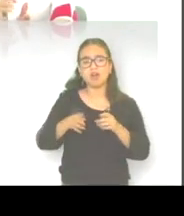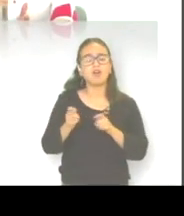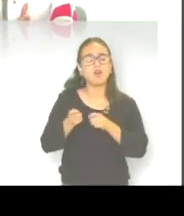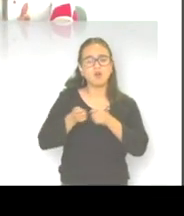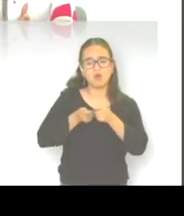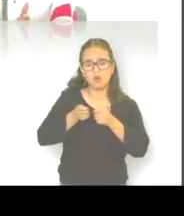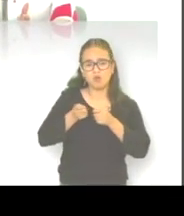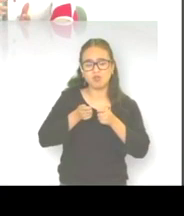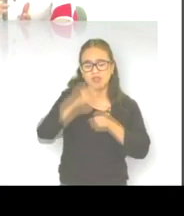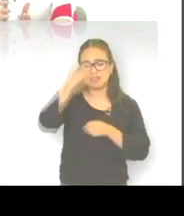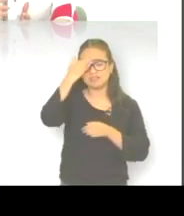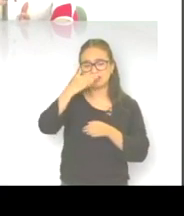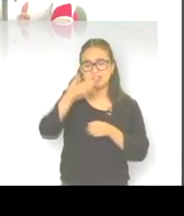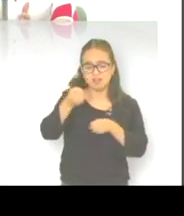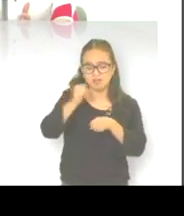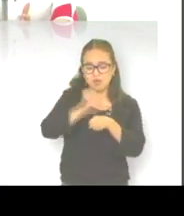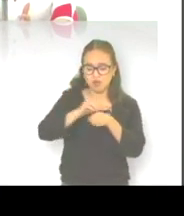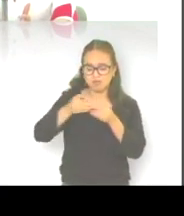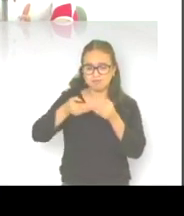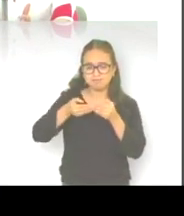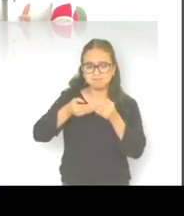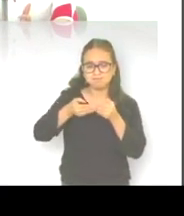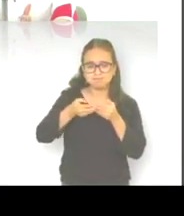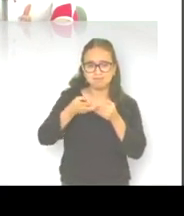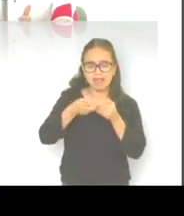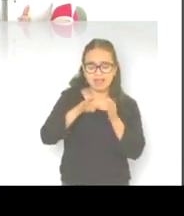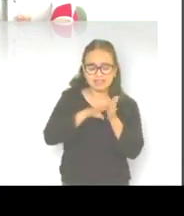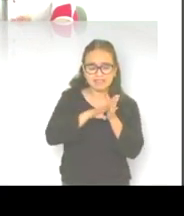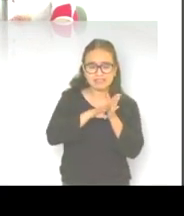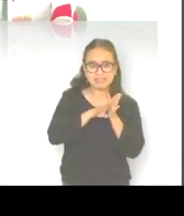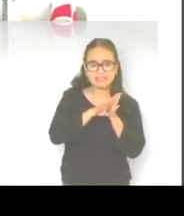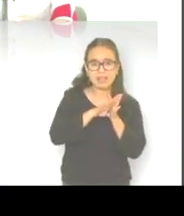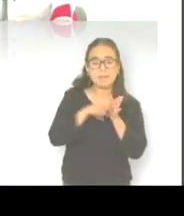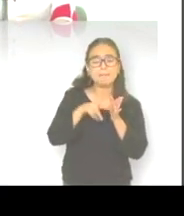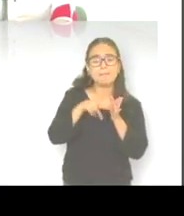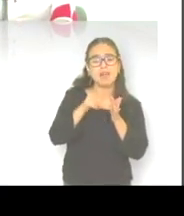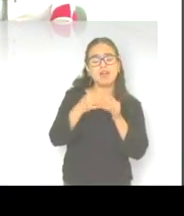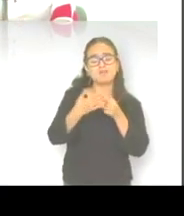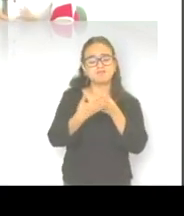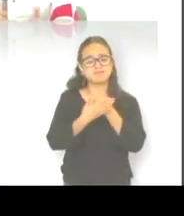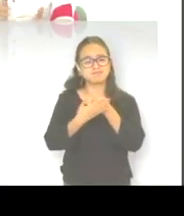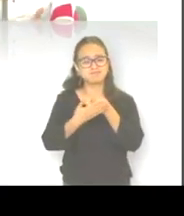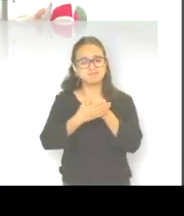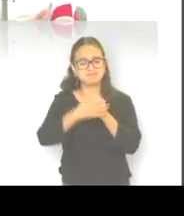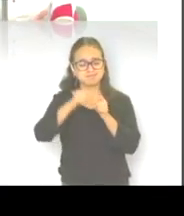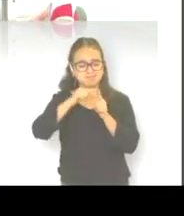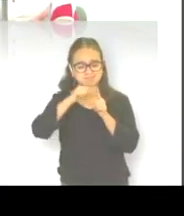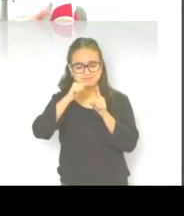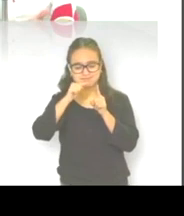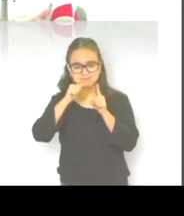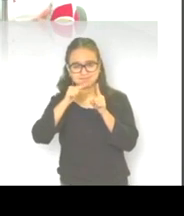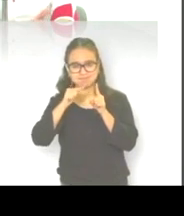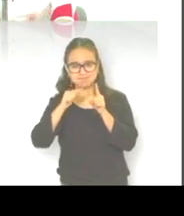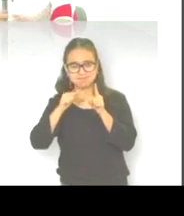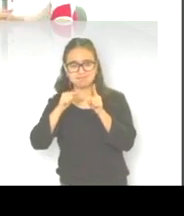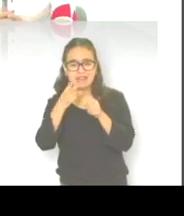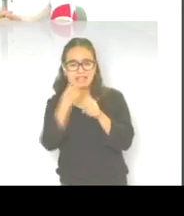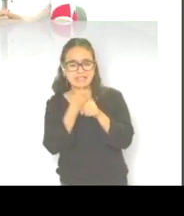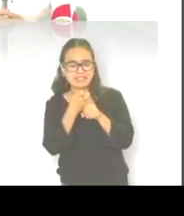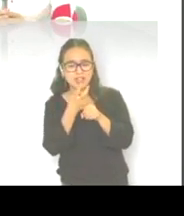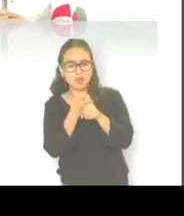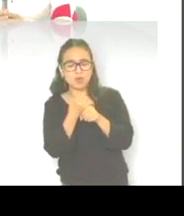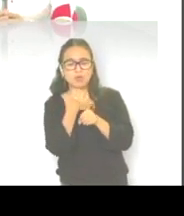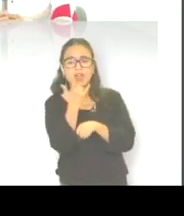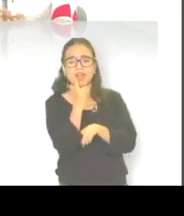semanas son los más altos, pero que tendrá que ir bajando posteriormente alrededor de la segunda semana